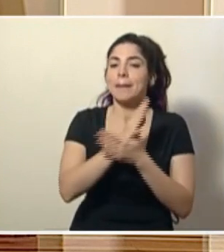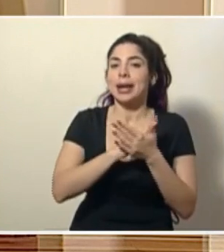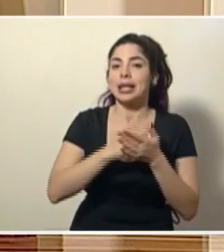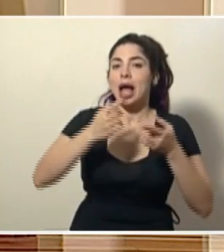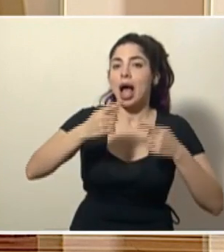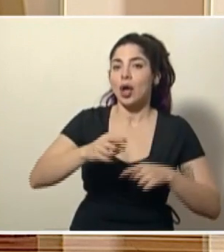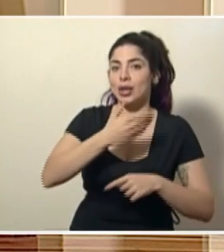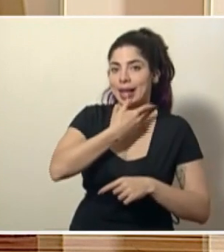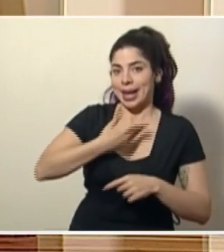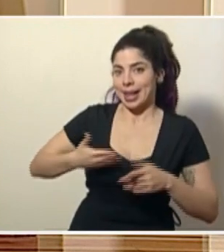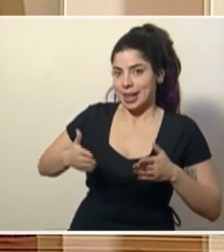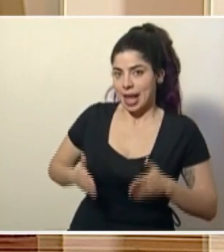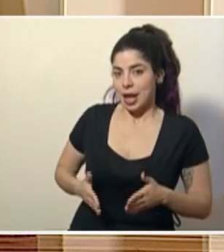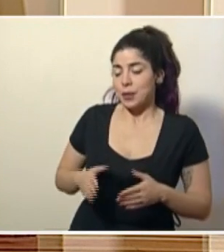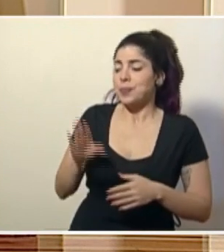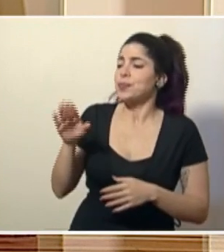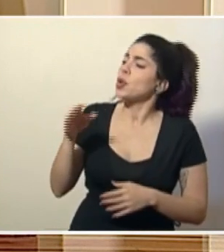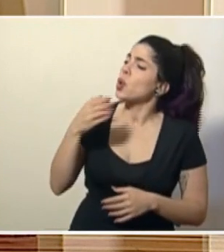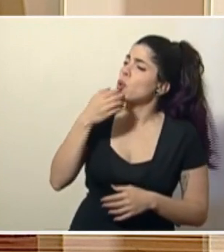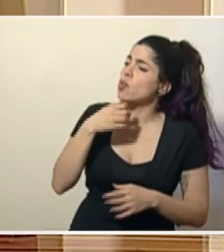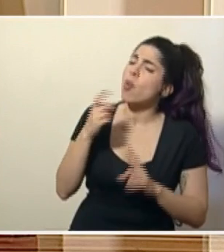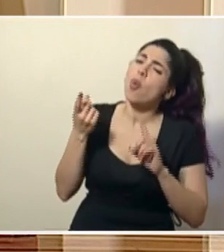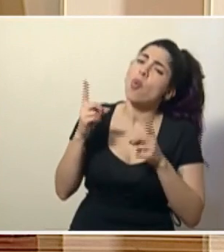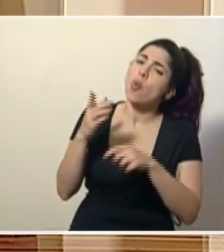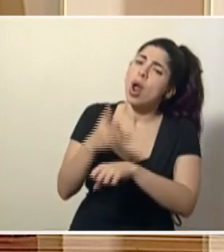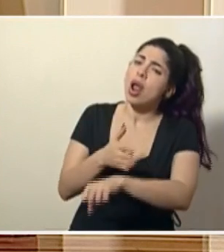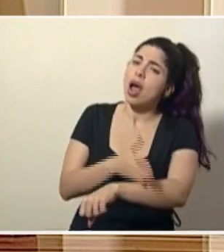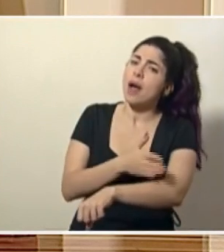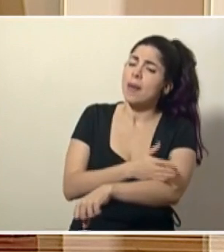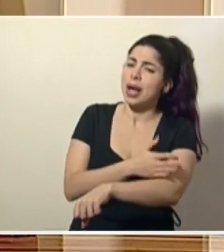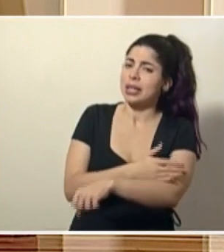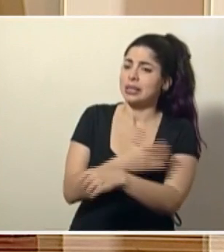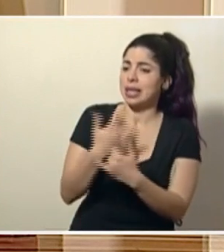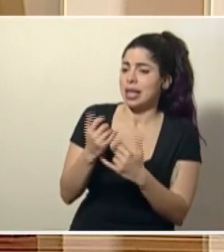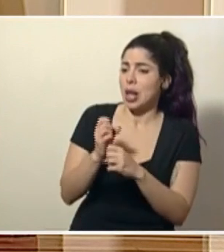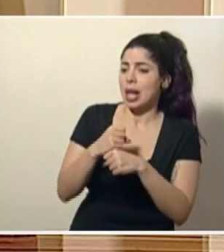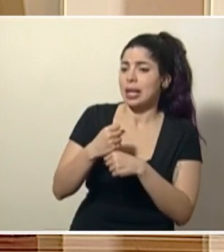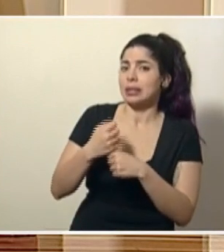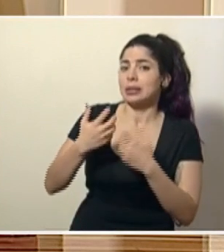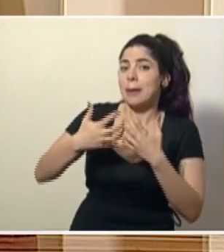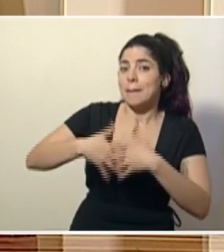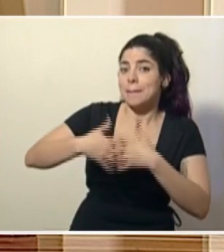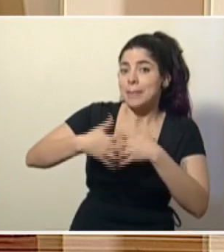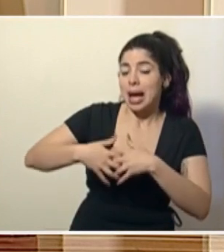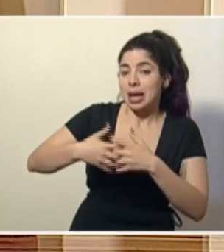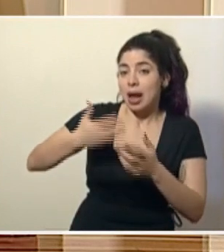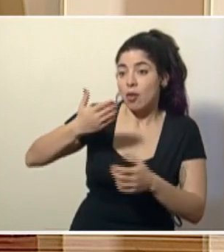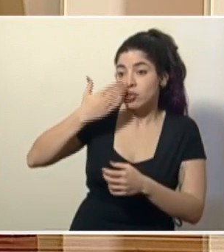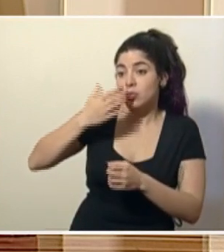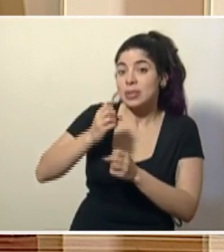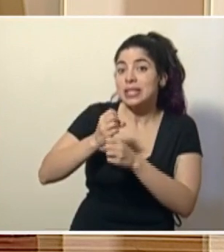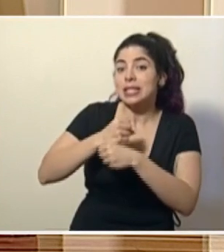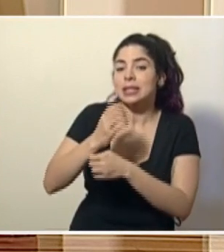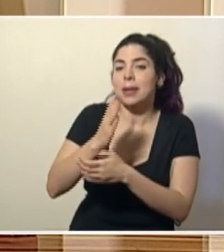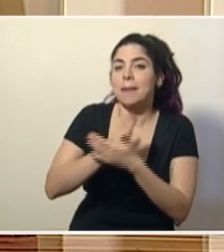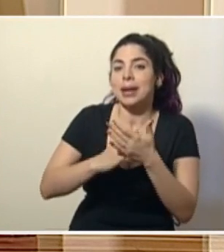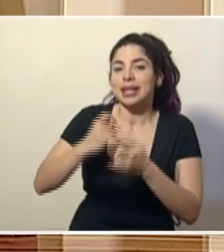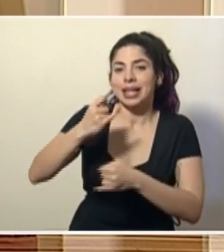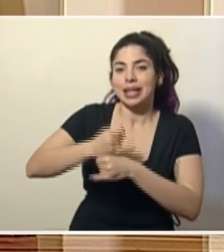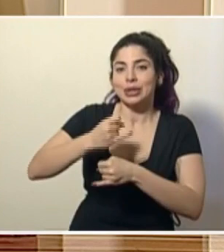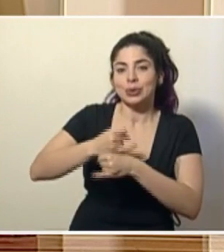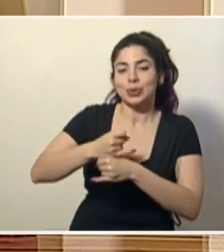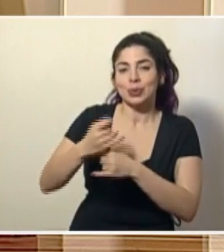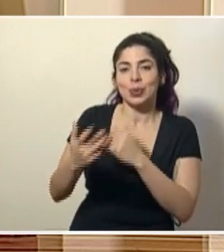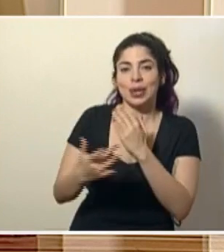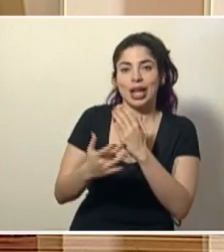parte de Acontecer Herediano. Don Román, ¿cuál es el avance de la elaboración de respiradores por parte del Instituto